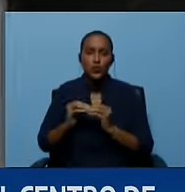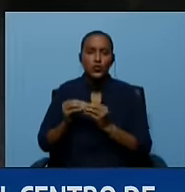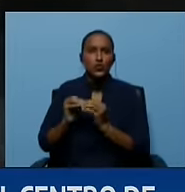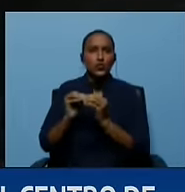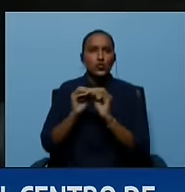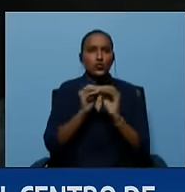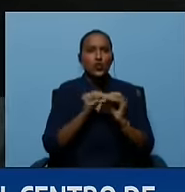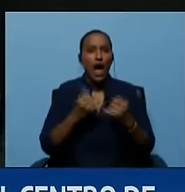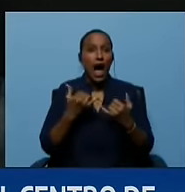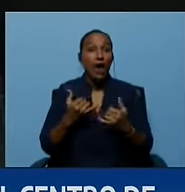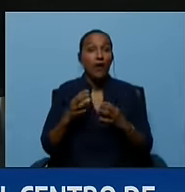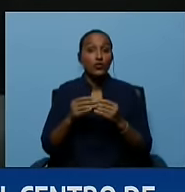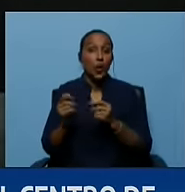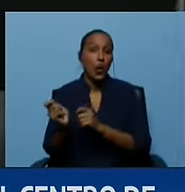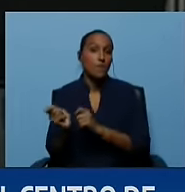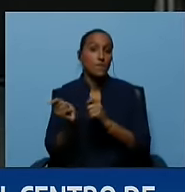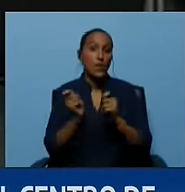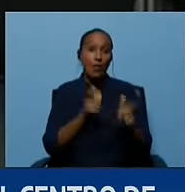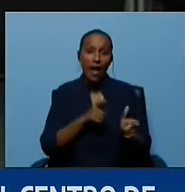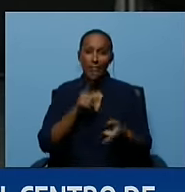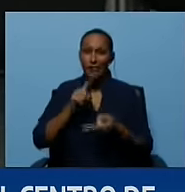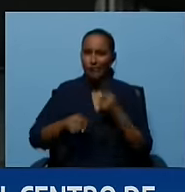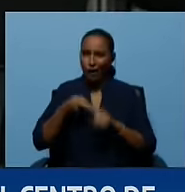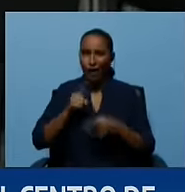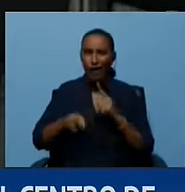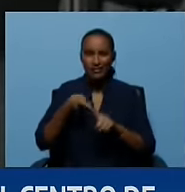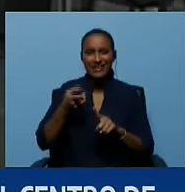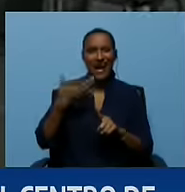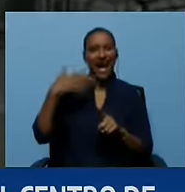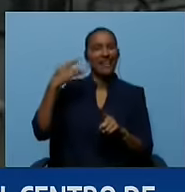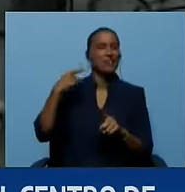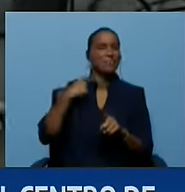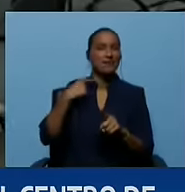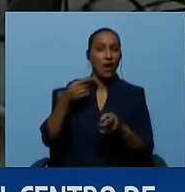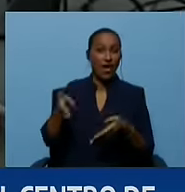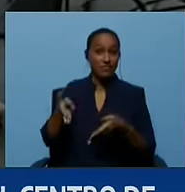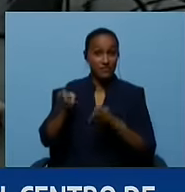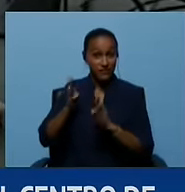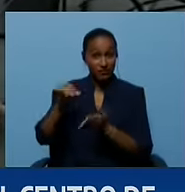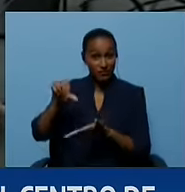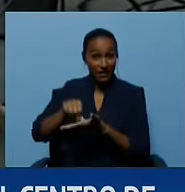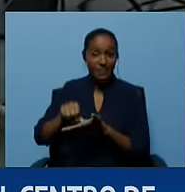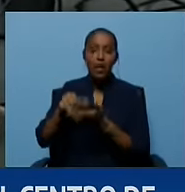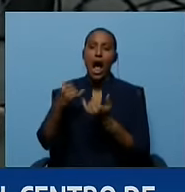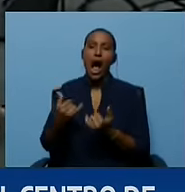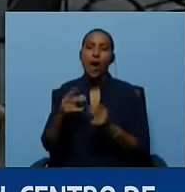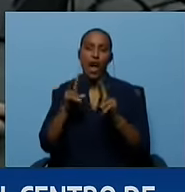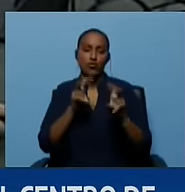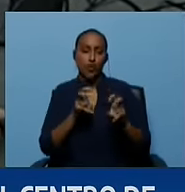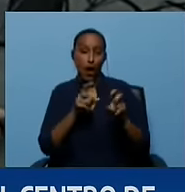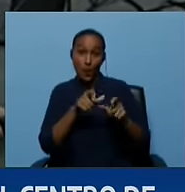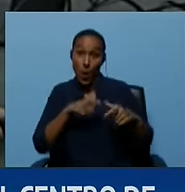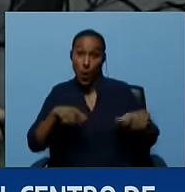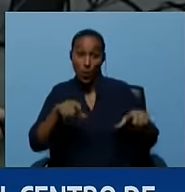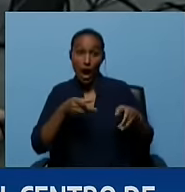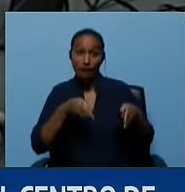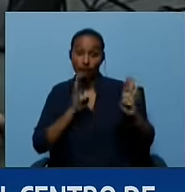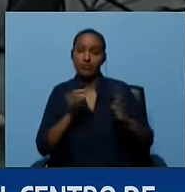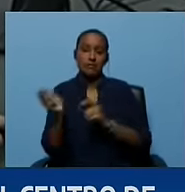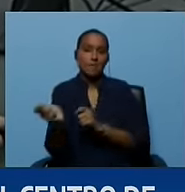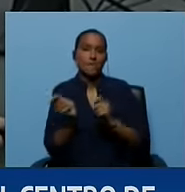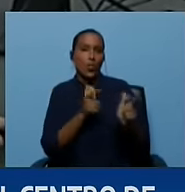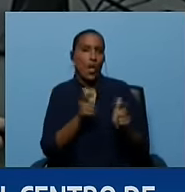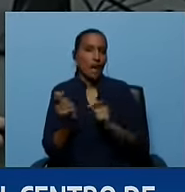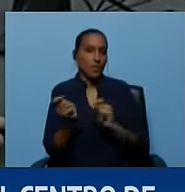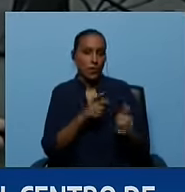Estamos mudando los equipos que teníamos en la antigua sede a esta nueva sede. Además de ese